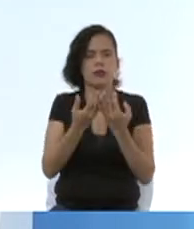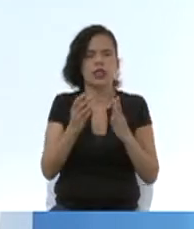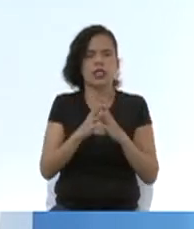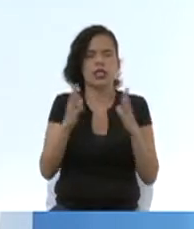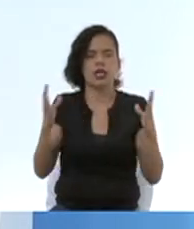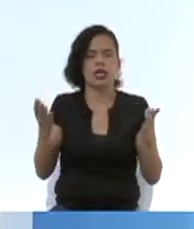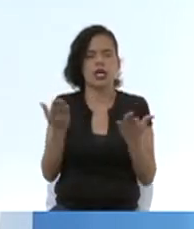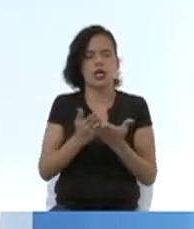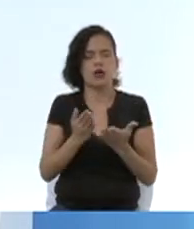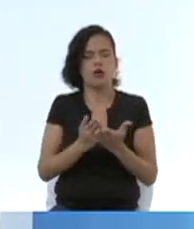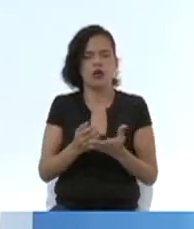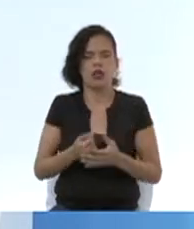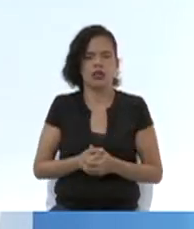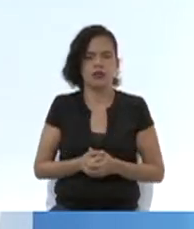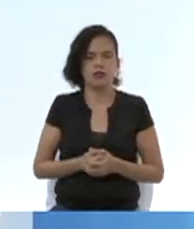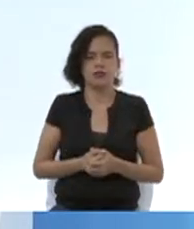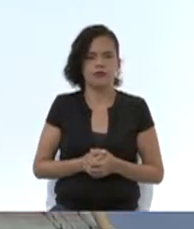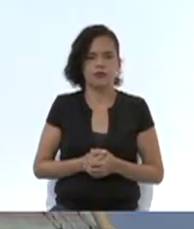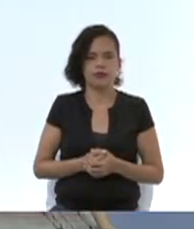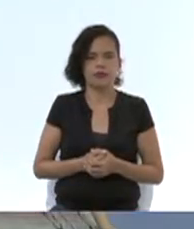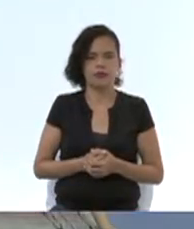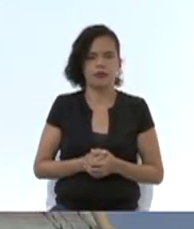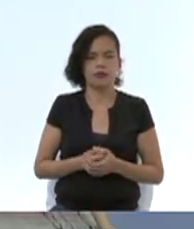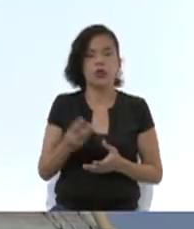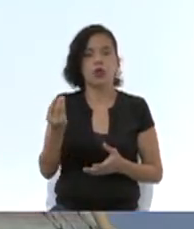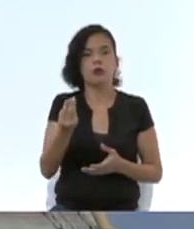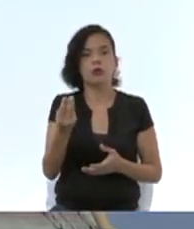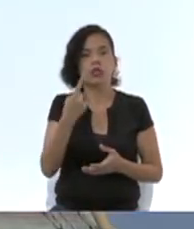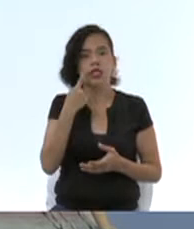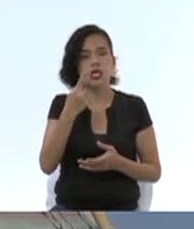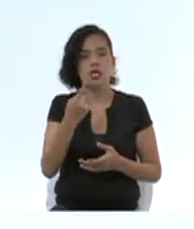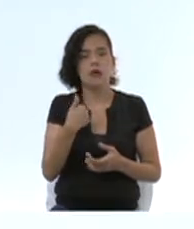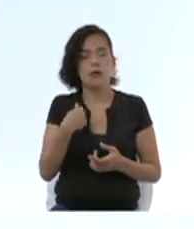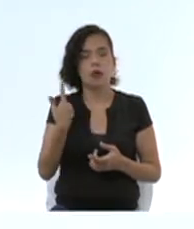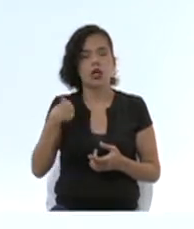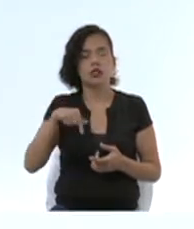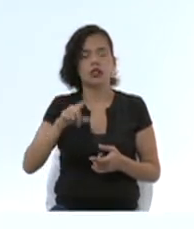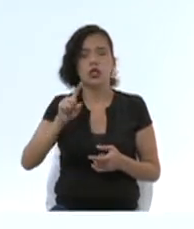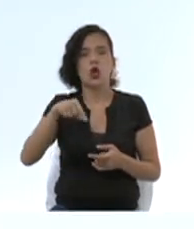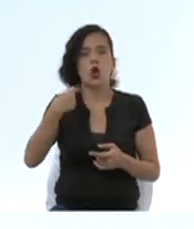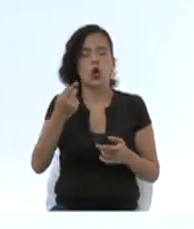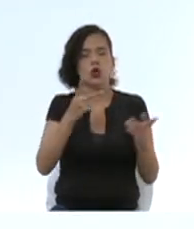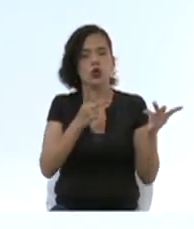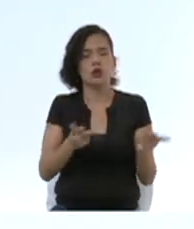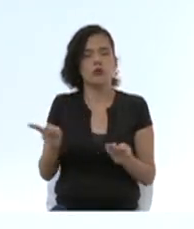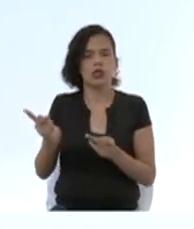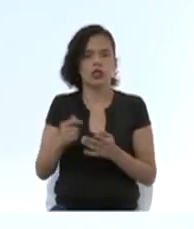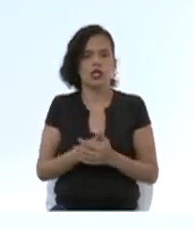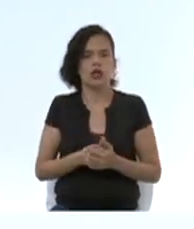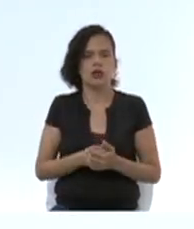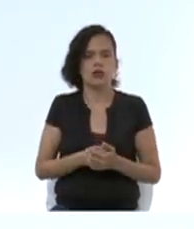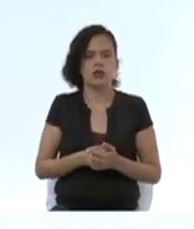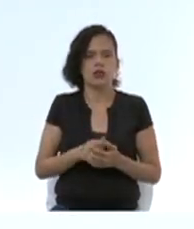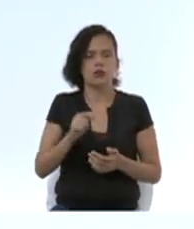gran escuela. Así es. Bueno, Julio, y como te dije, vamos a tener entonces otros invitados.